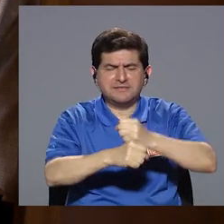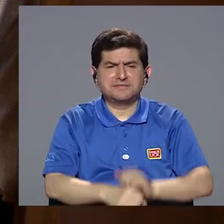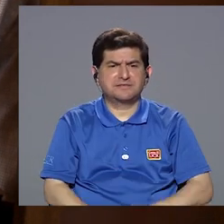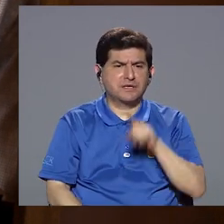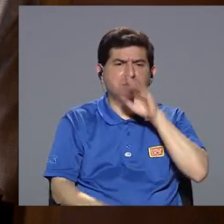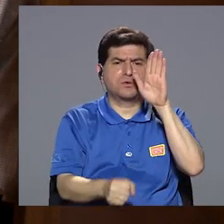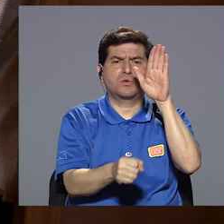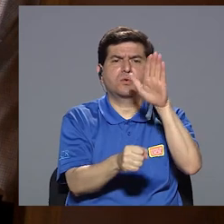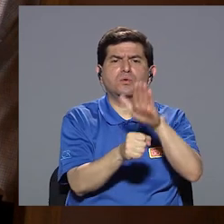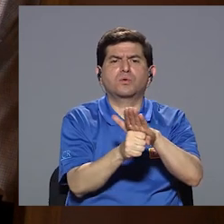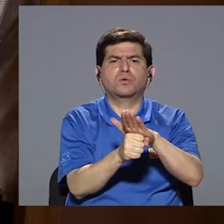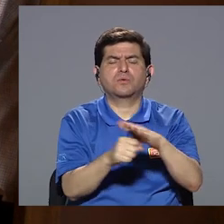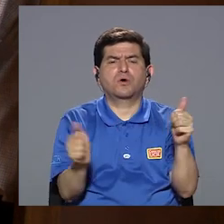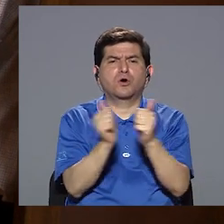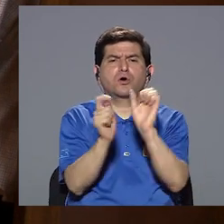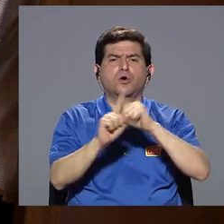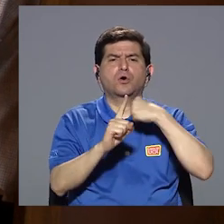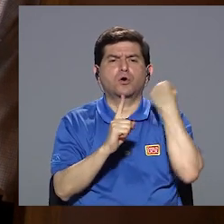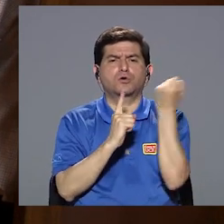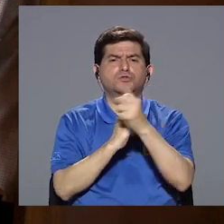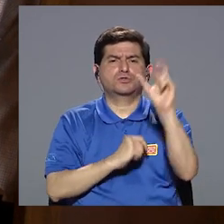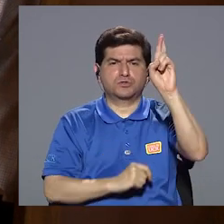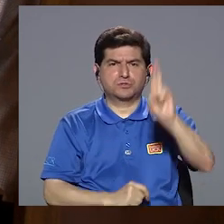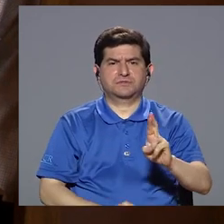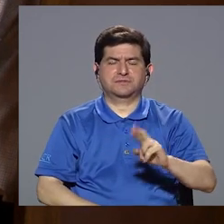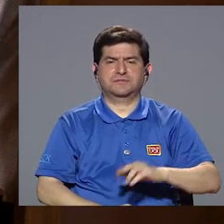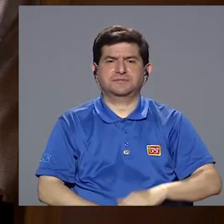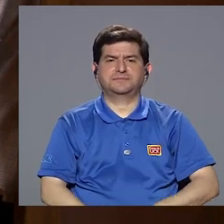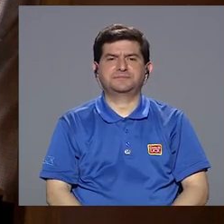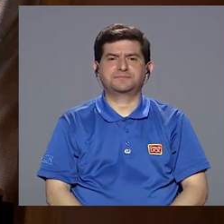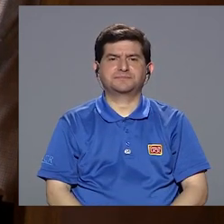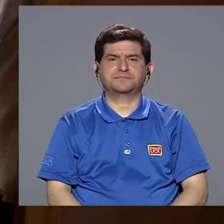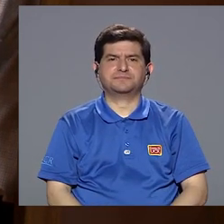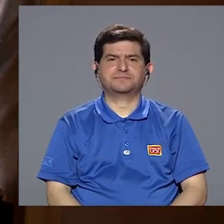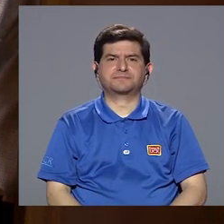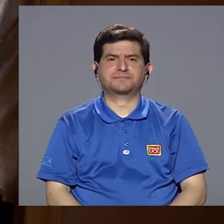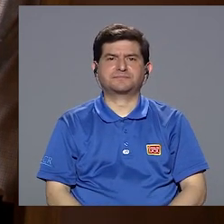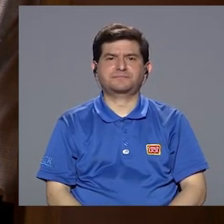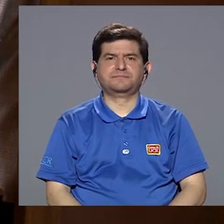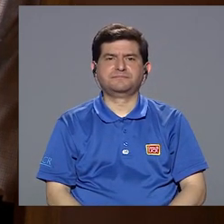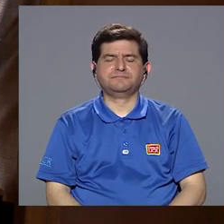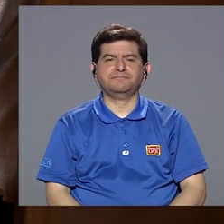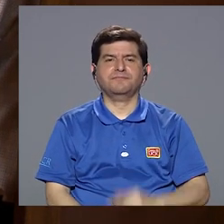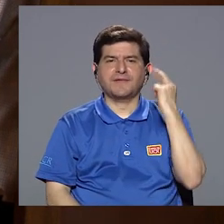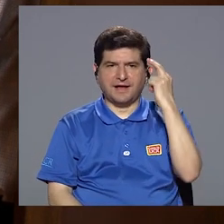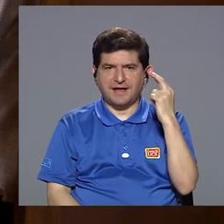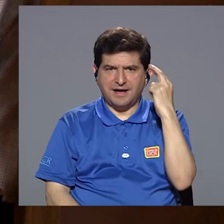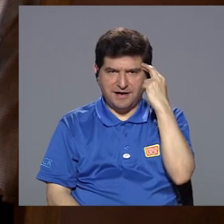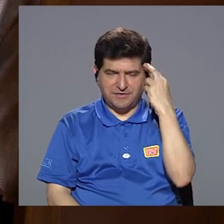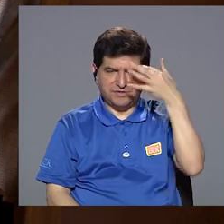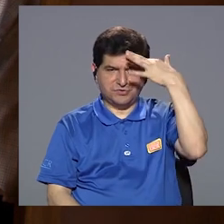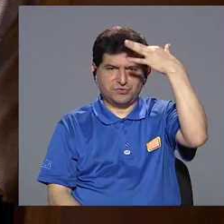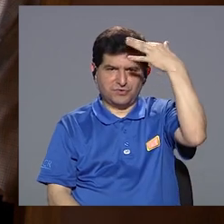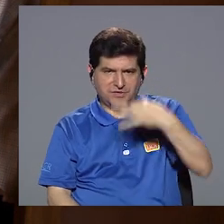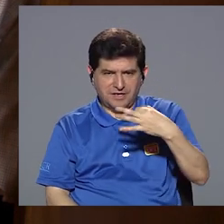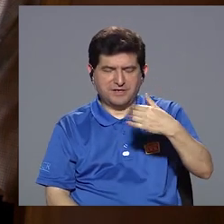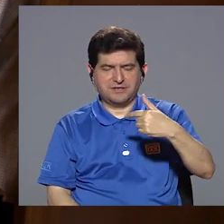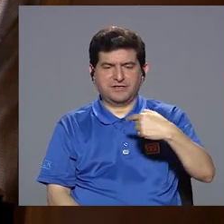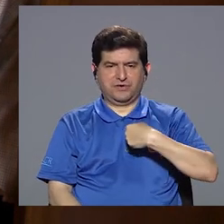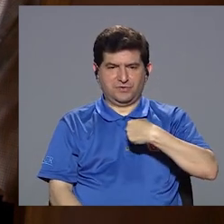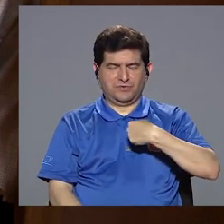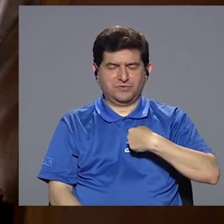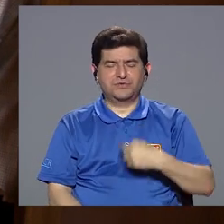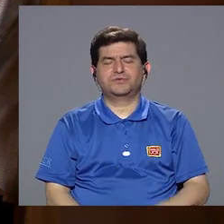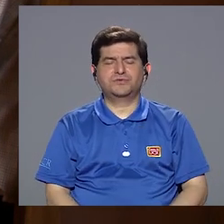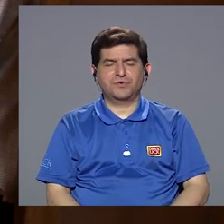realiza ese compromiso con la sociedad costarricense en virtud de la